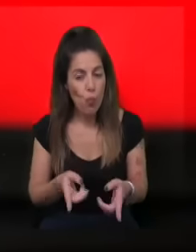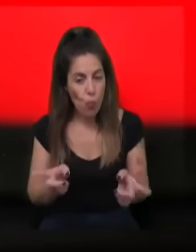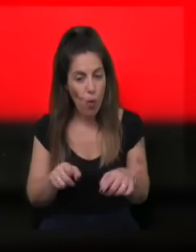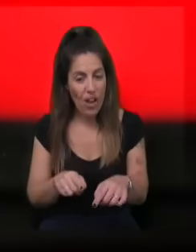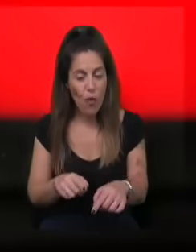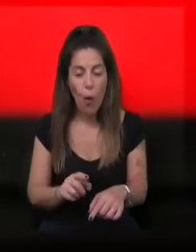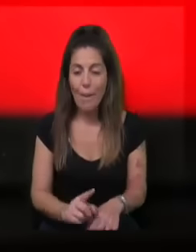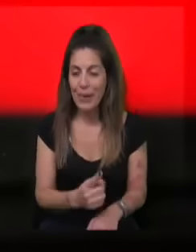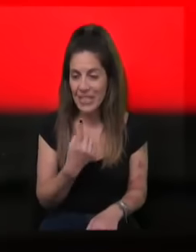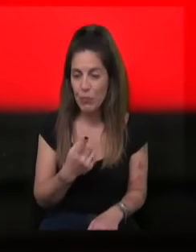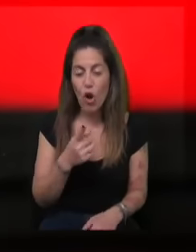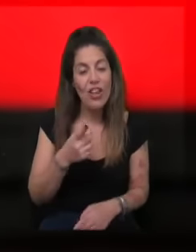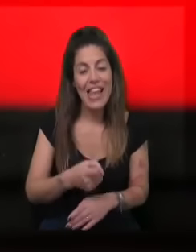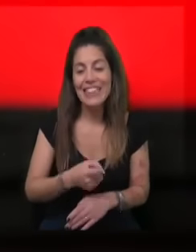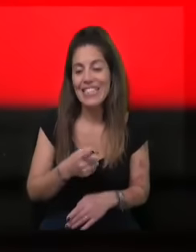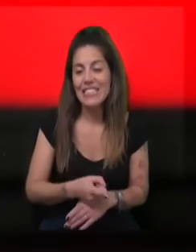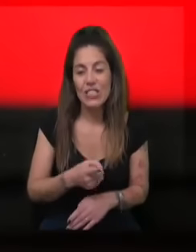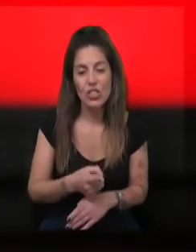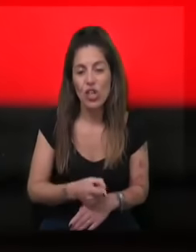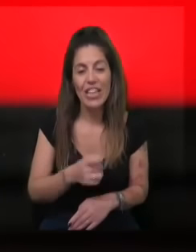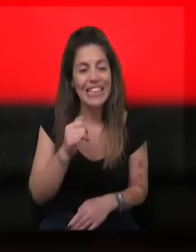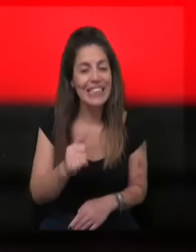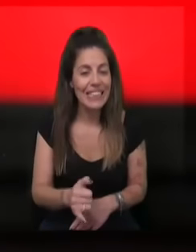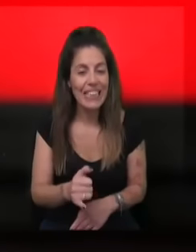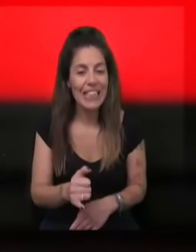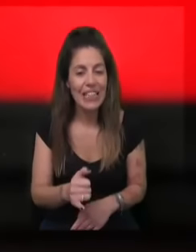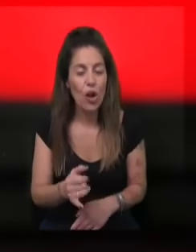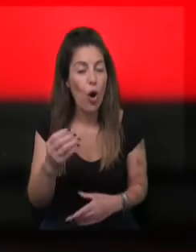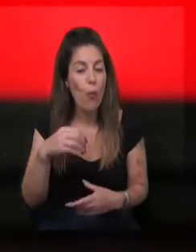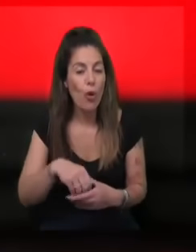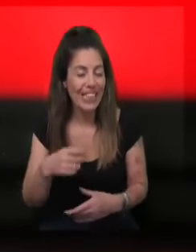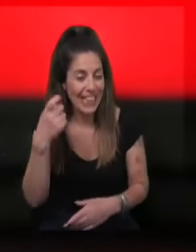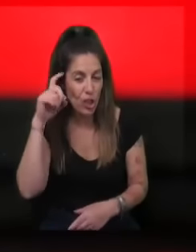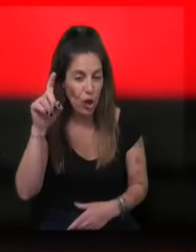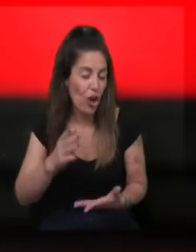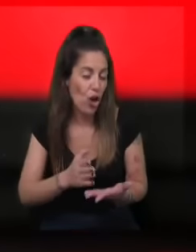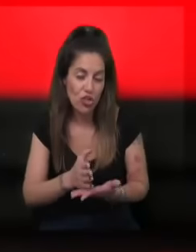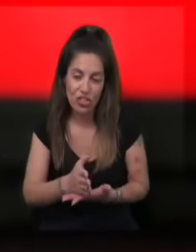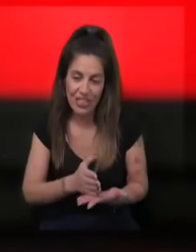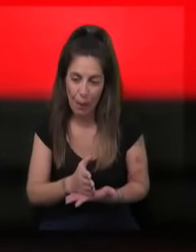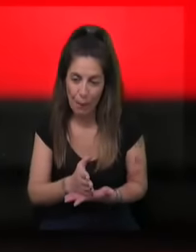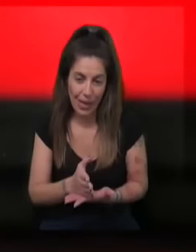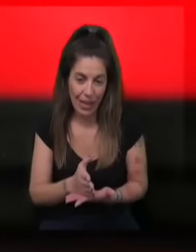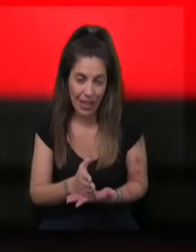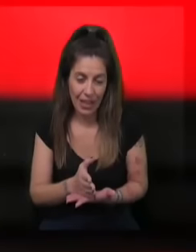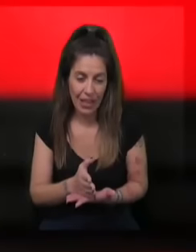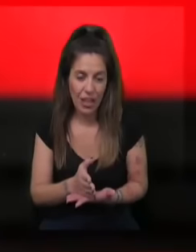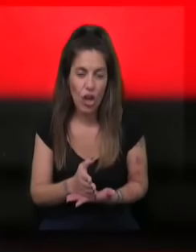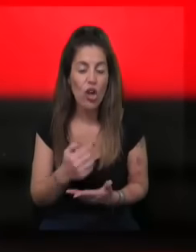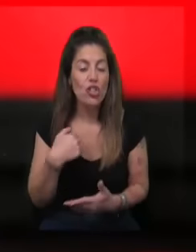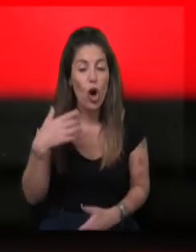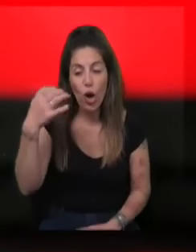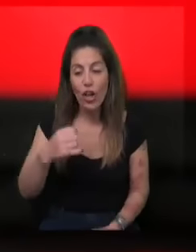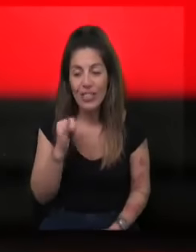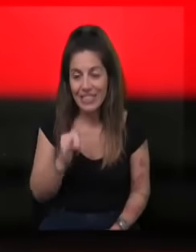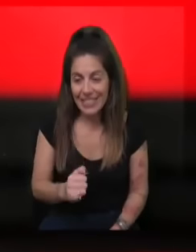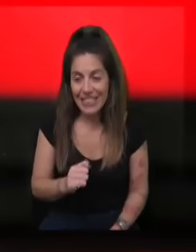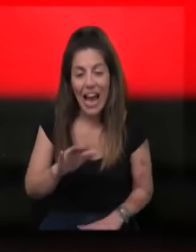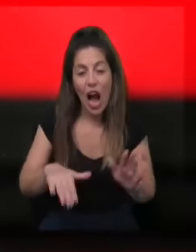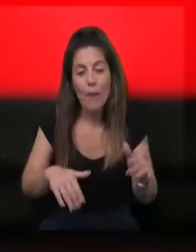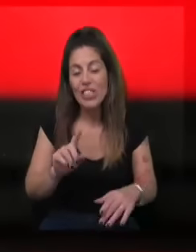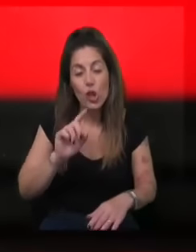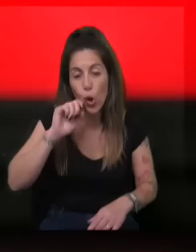las decisiones están este tienen un un componente ideológico siempre tien un componente ideológico este yo creo que sí lo que pasa es que a veces